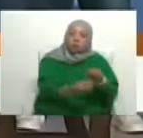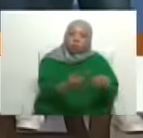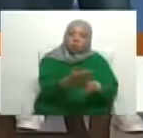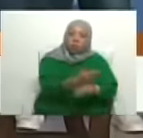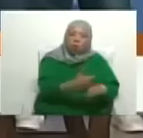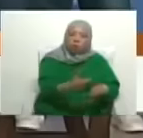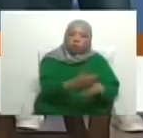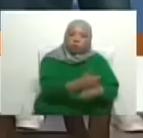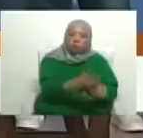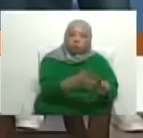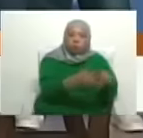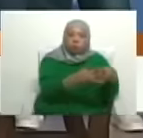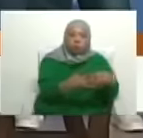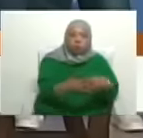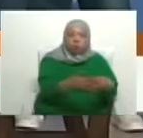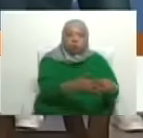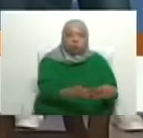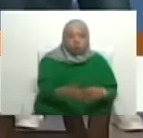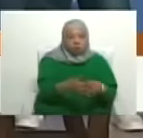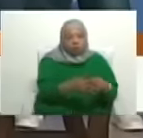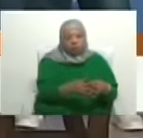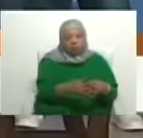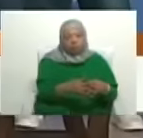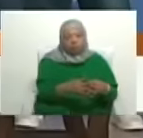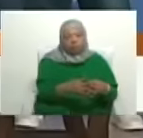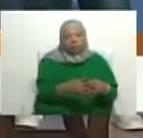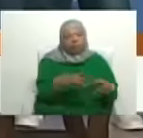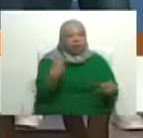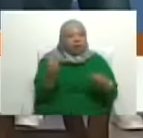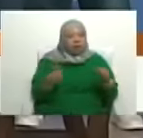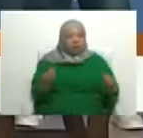gobierno de los Estados Unidos de América?